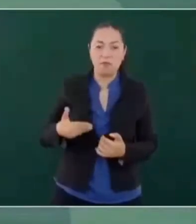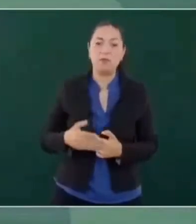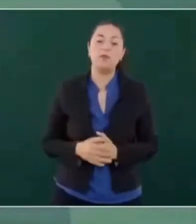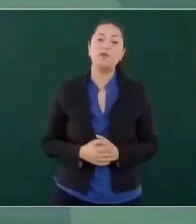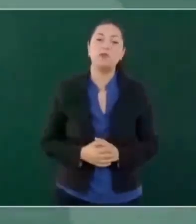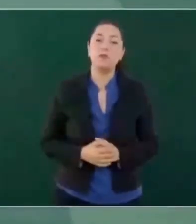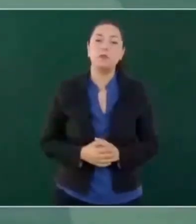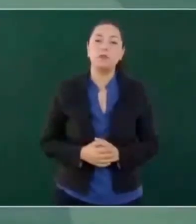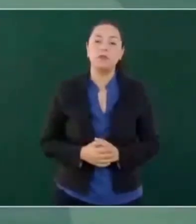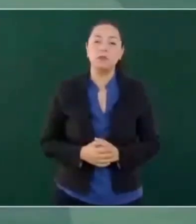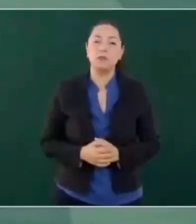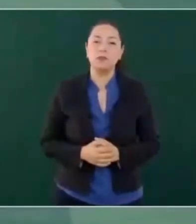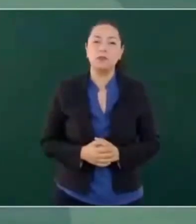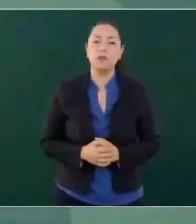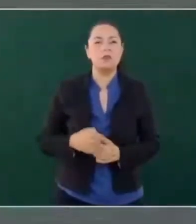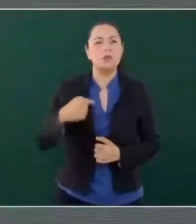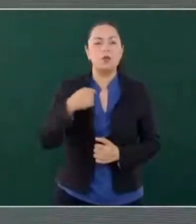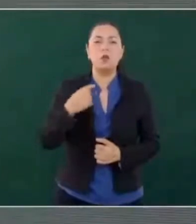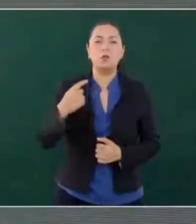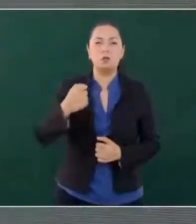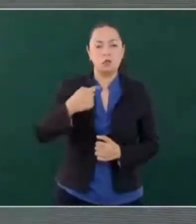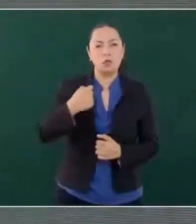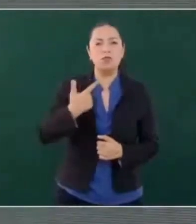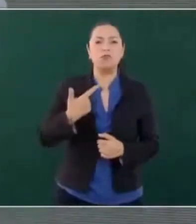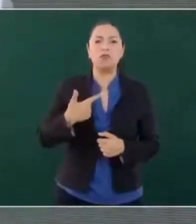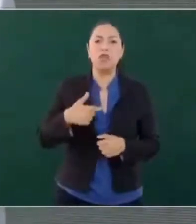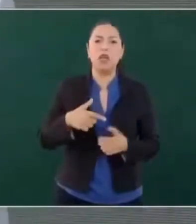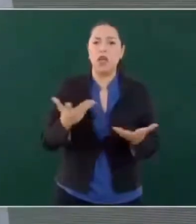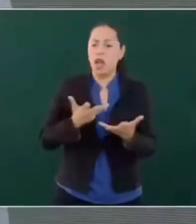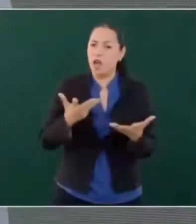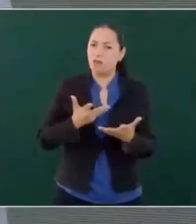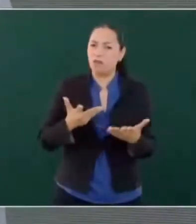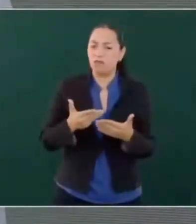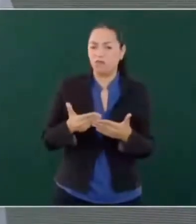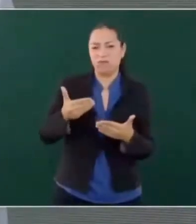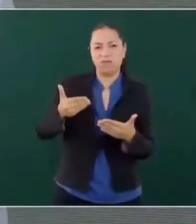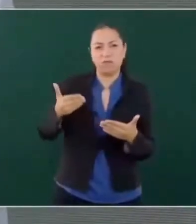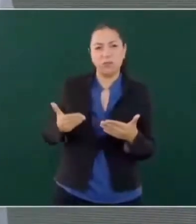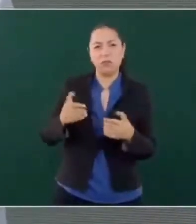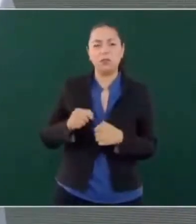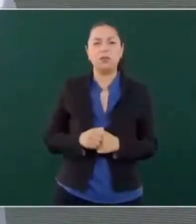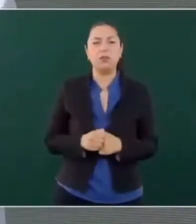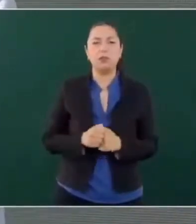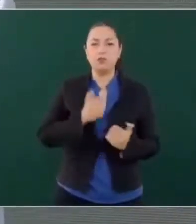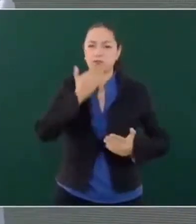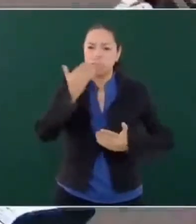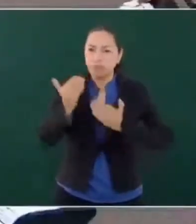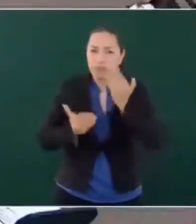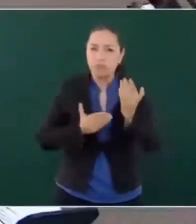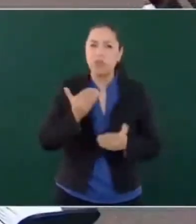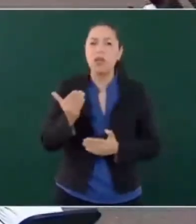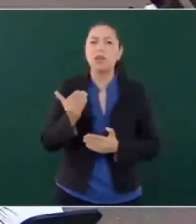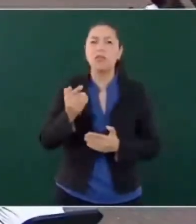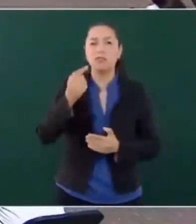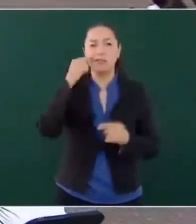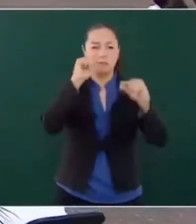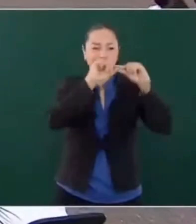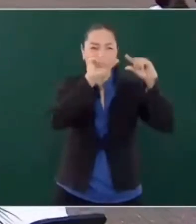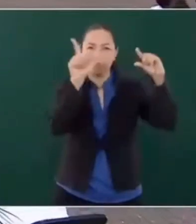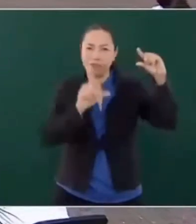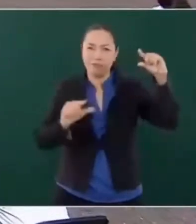que me he dedicado a estudiar y a recorrer todo el